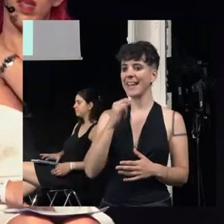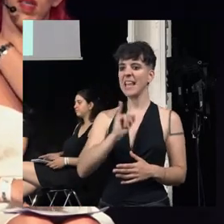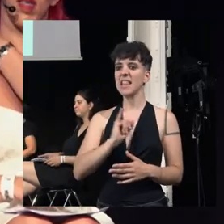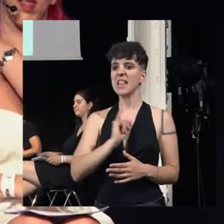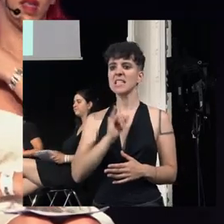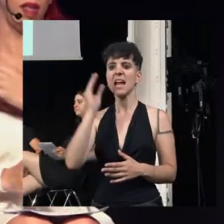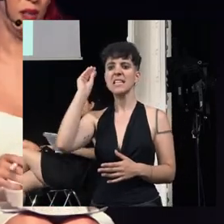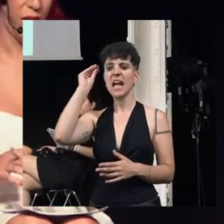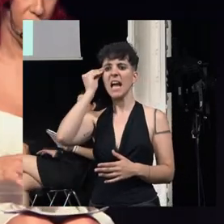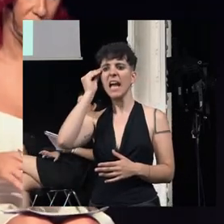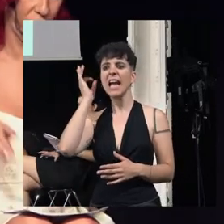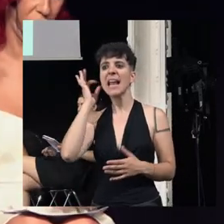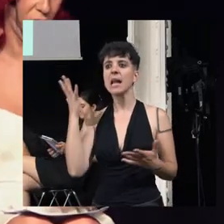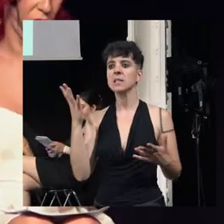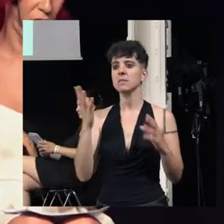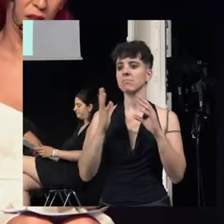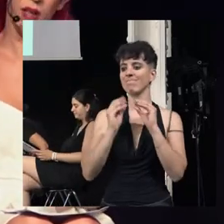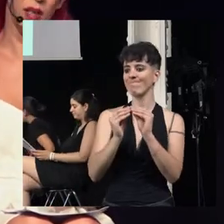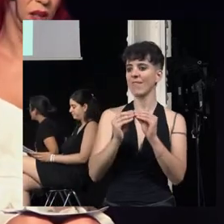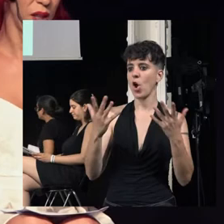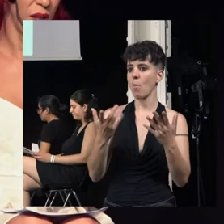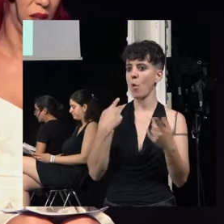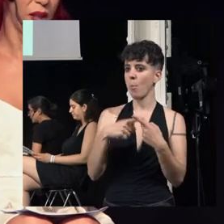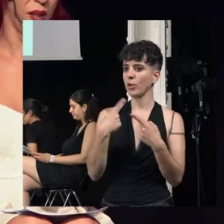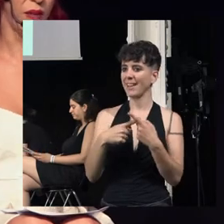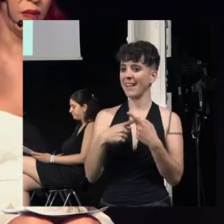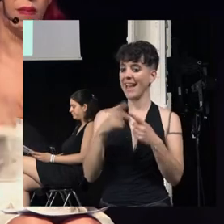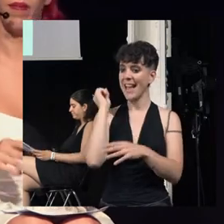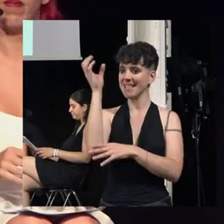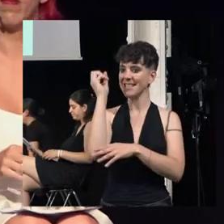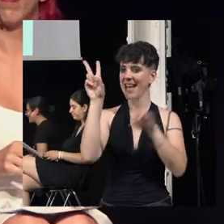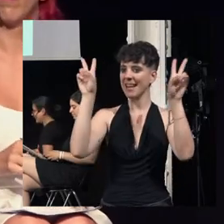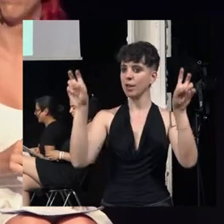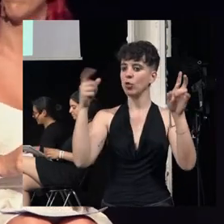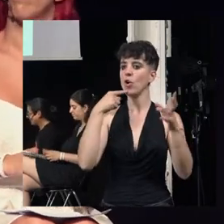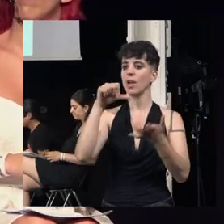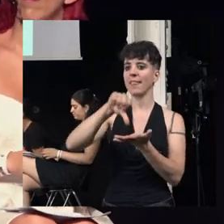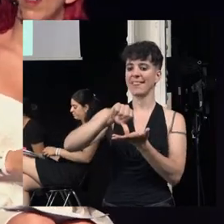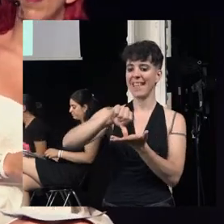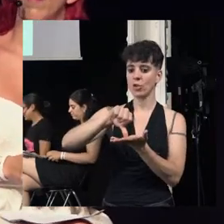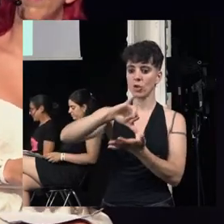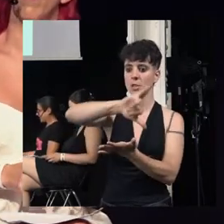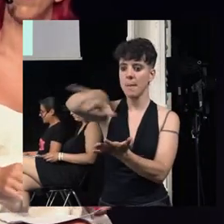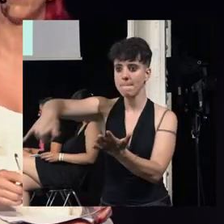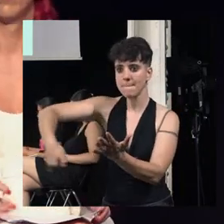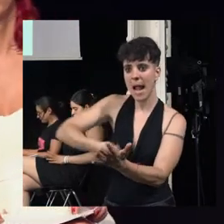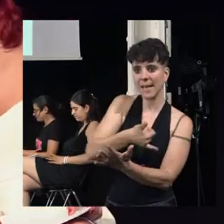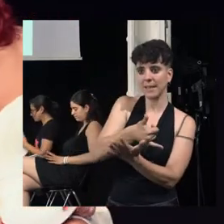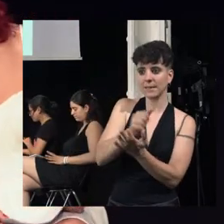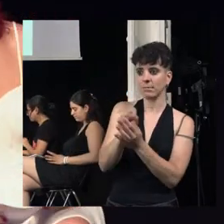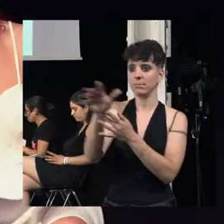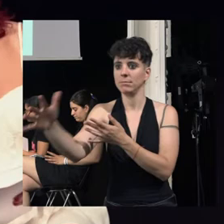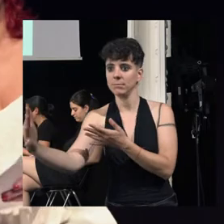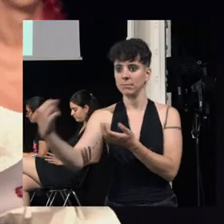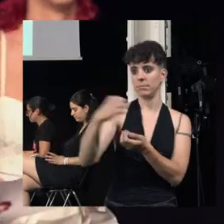gitanas, ¿no? Porque el título de la charla, ¿no? Del centro a los márgenes, hacia afuera, es interesante